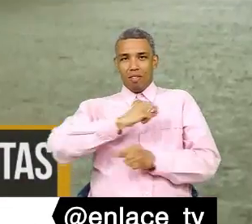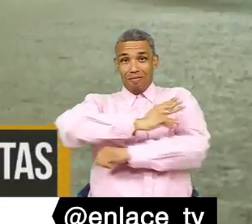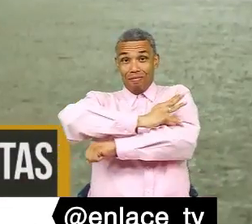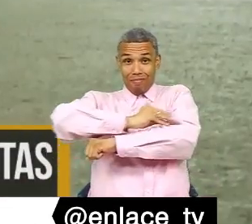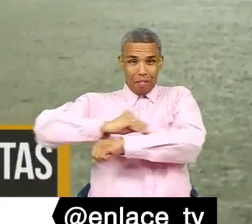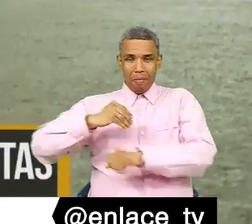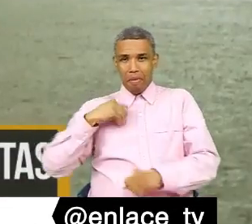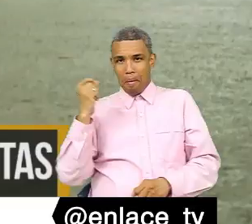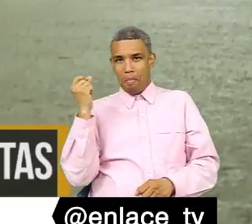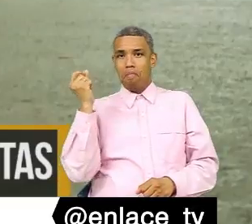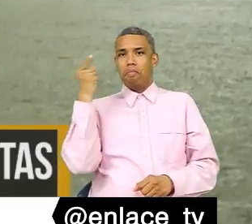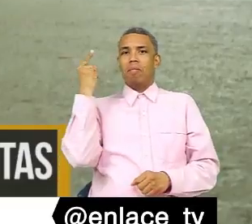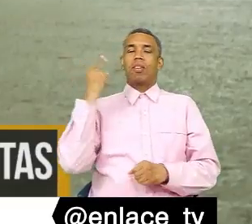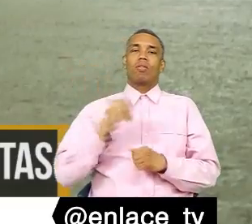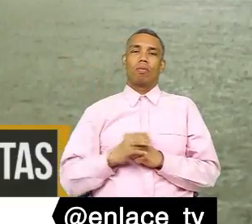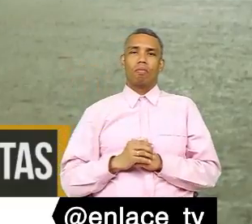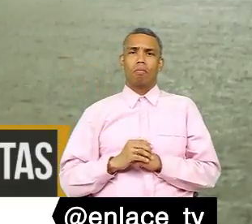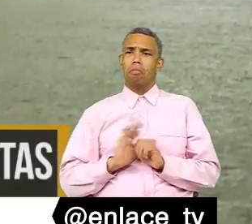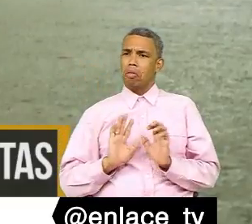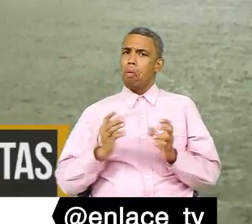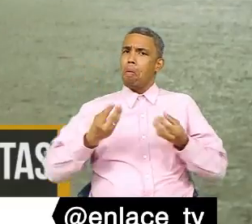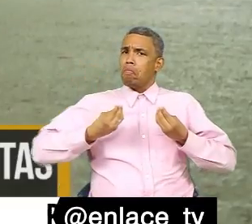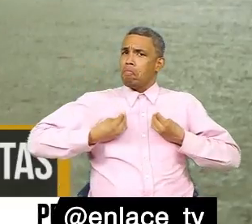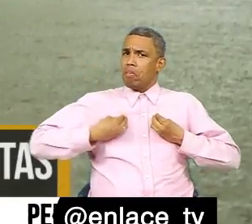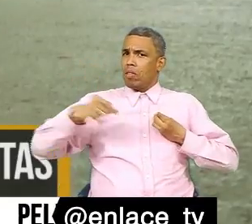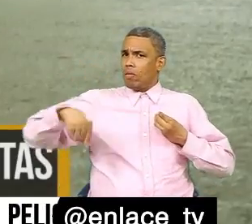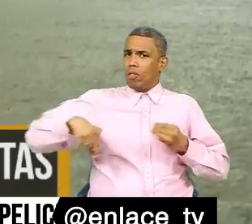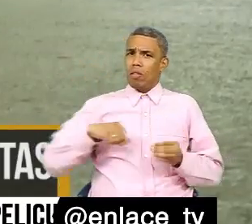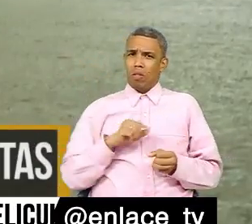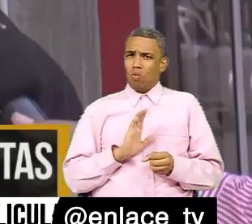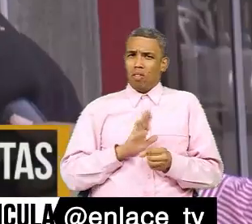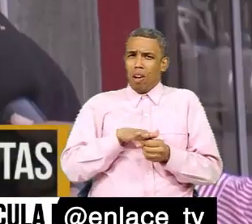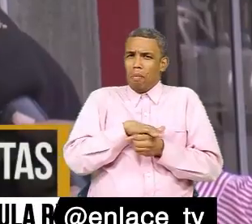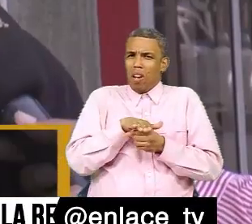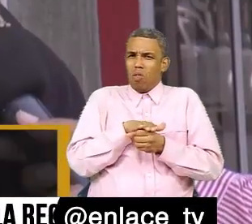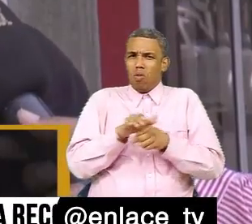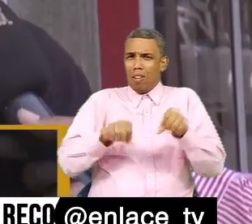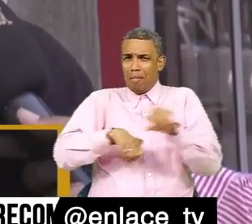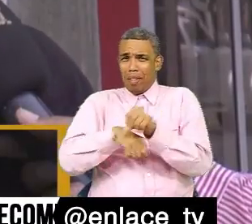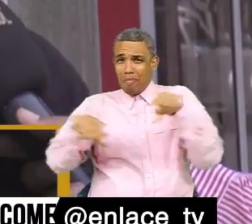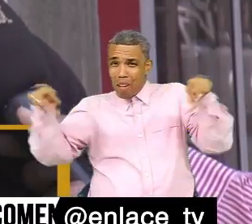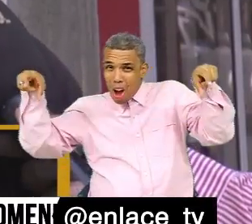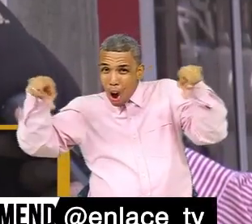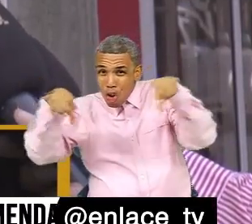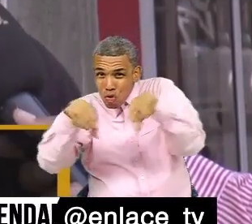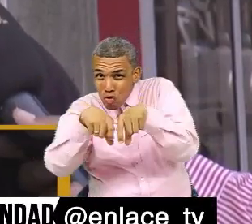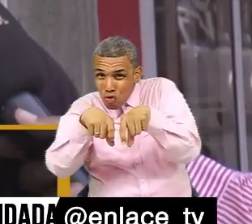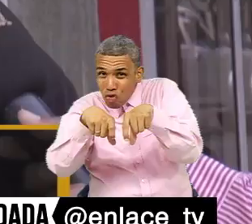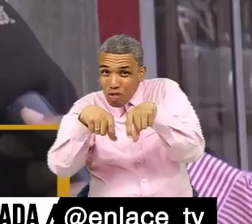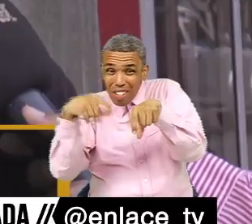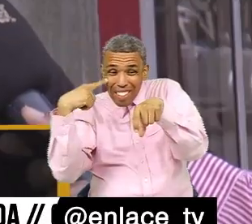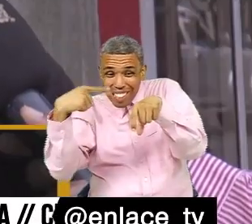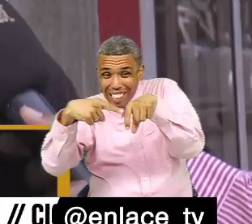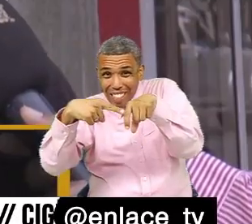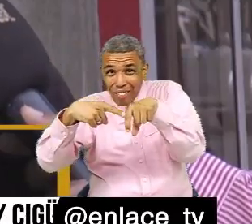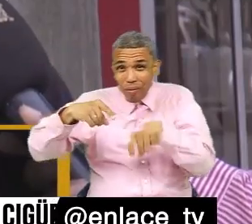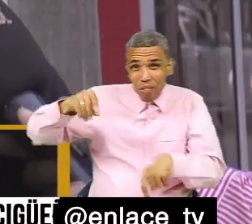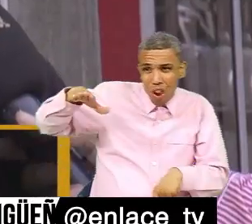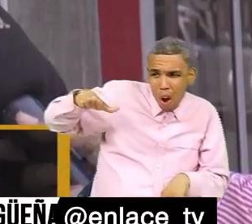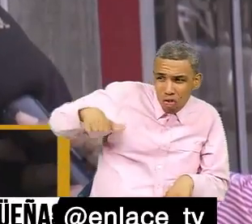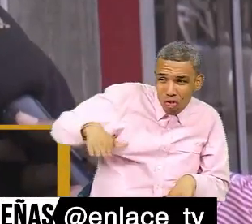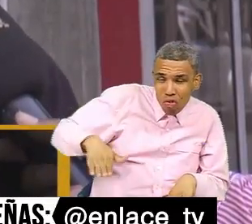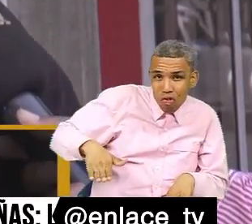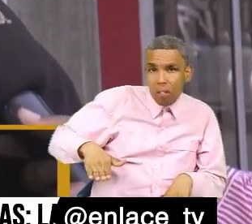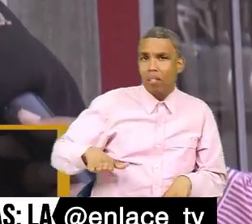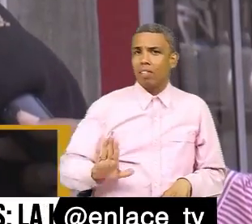los años que llevo viviendo en El Cerro nunca he visto un torneo de banquita. Y lo bueno es que vamos a hacer el primer torneo de banquita y también